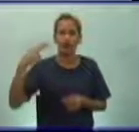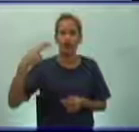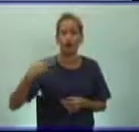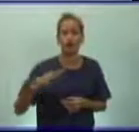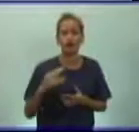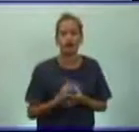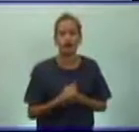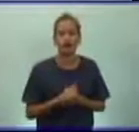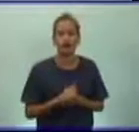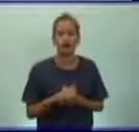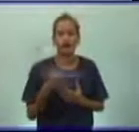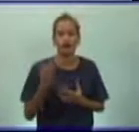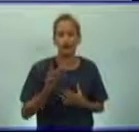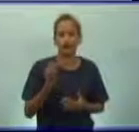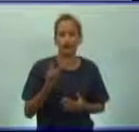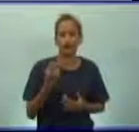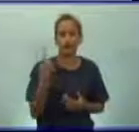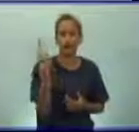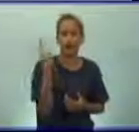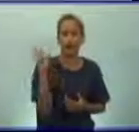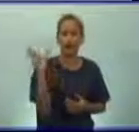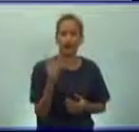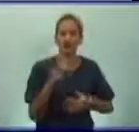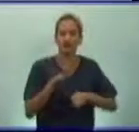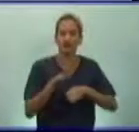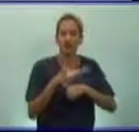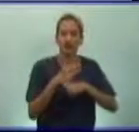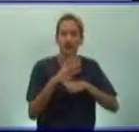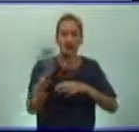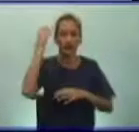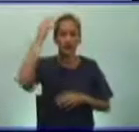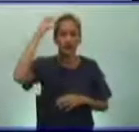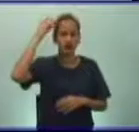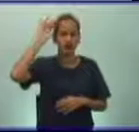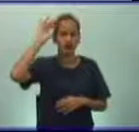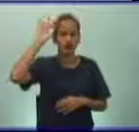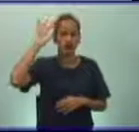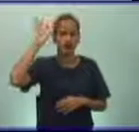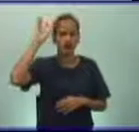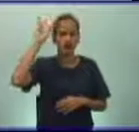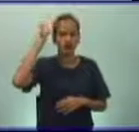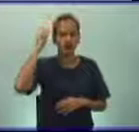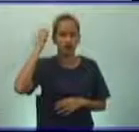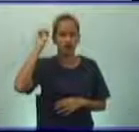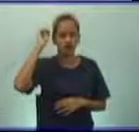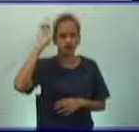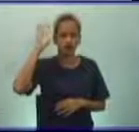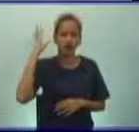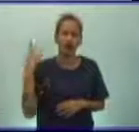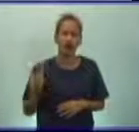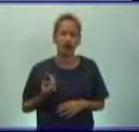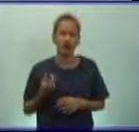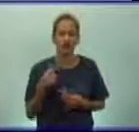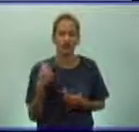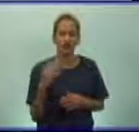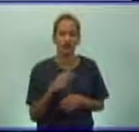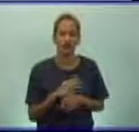que significa Celia para ti. Bueno, seguro coincidimos en alguna de estas.